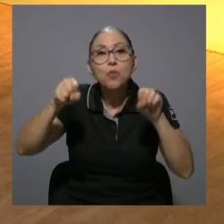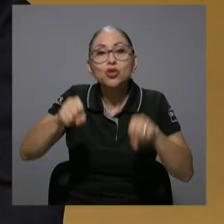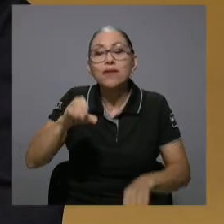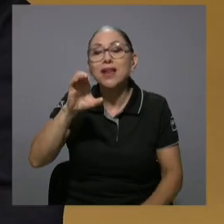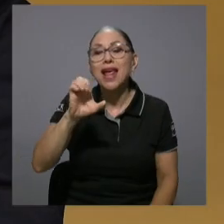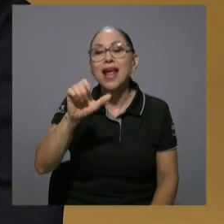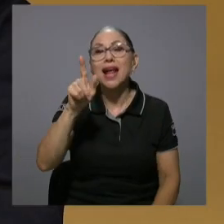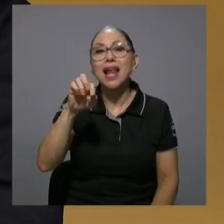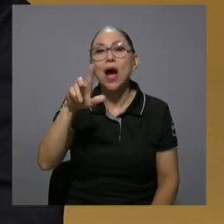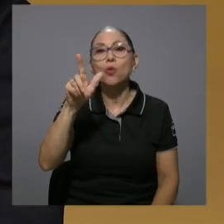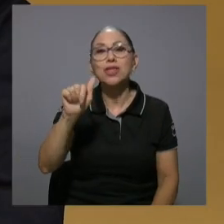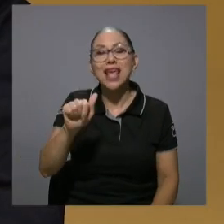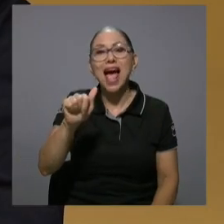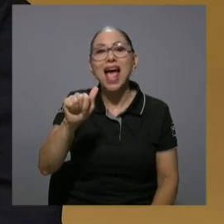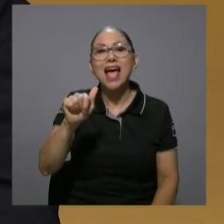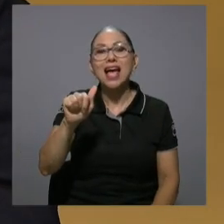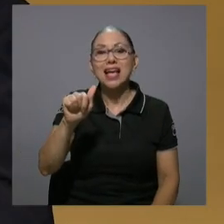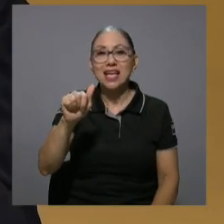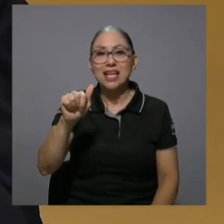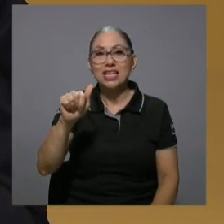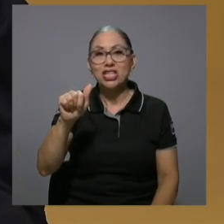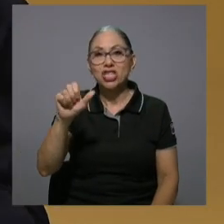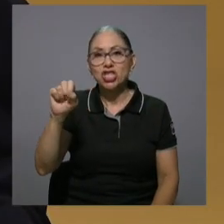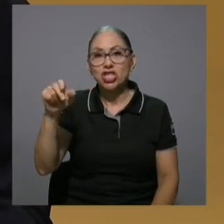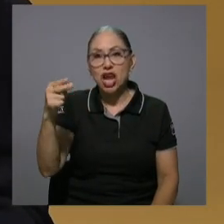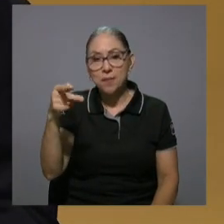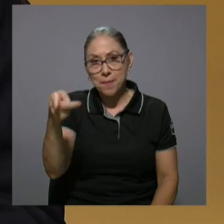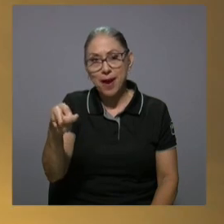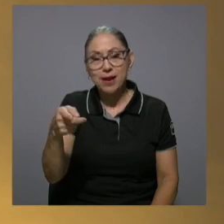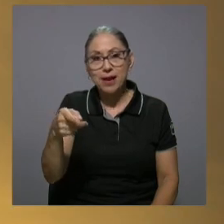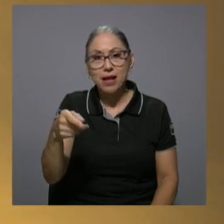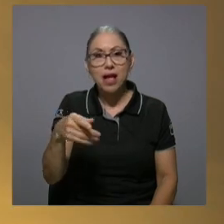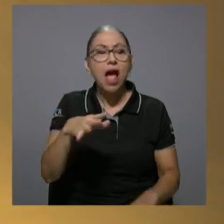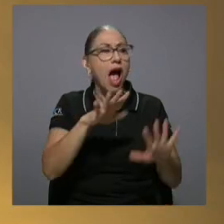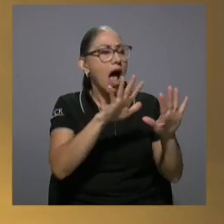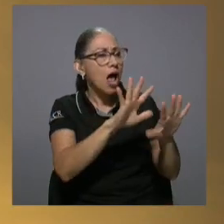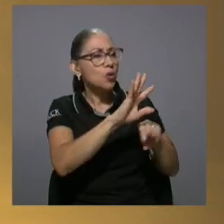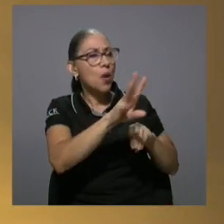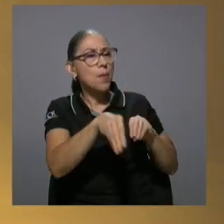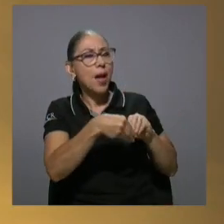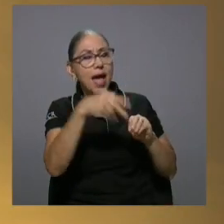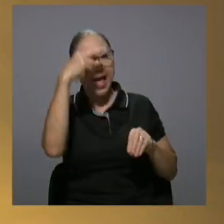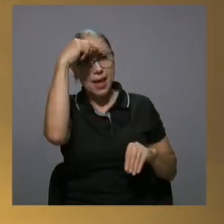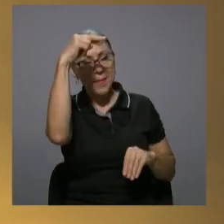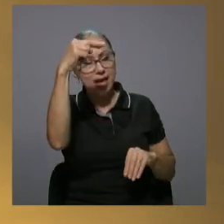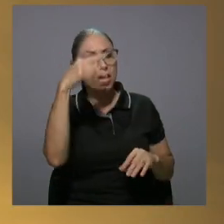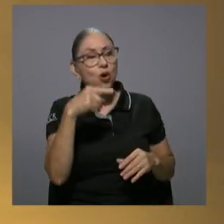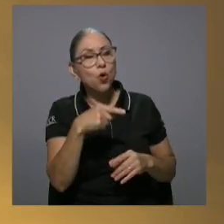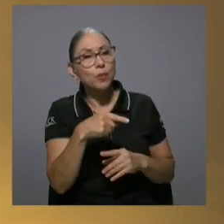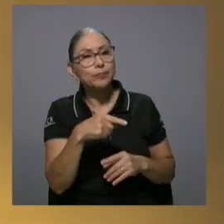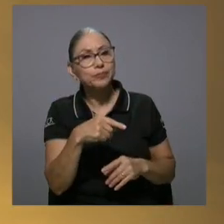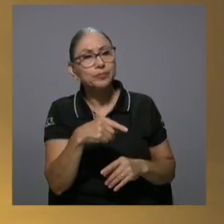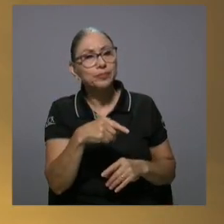Sheinbaum sea la que gana. Y por luego, cierto, bueno, nota de pie de página, en México sí es